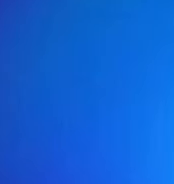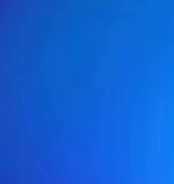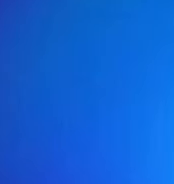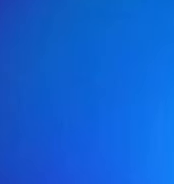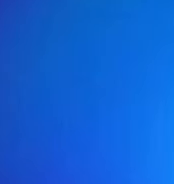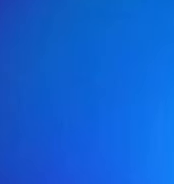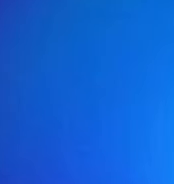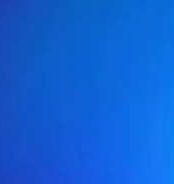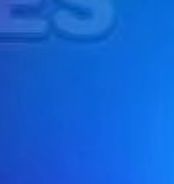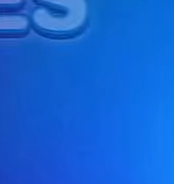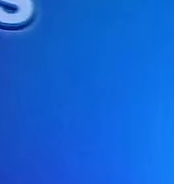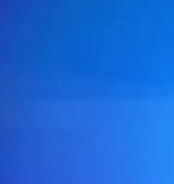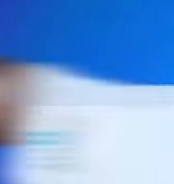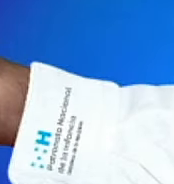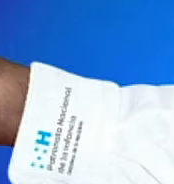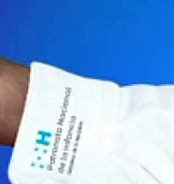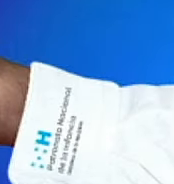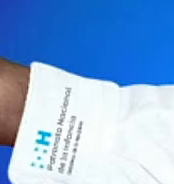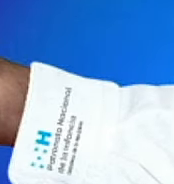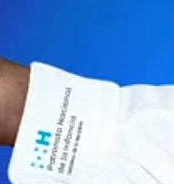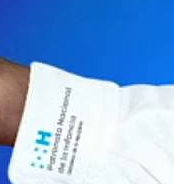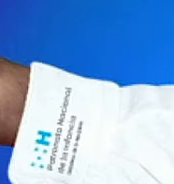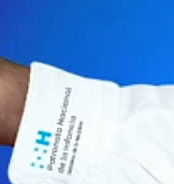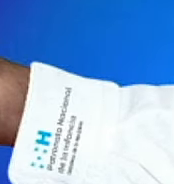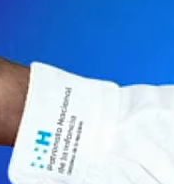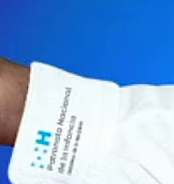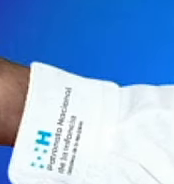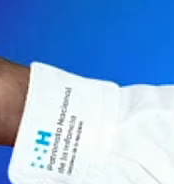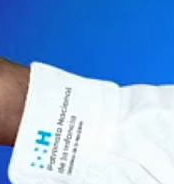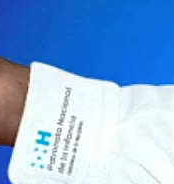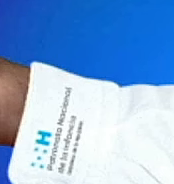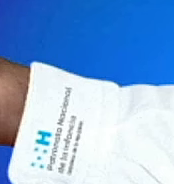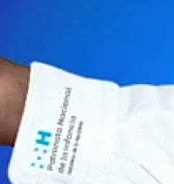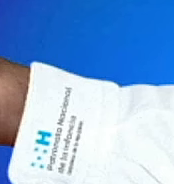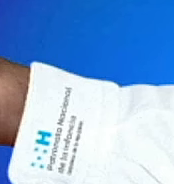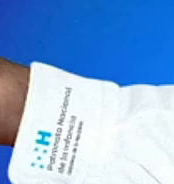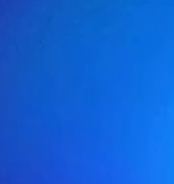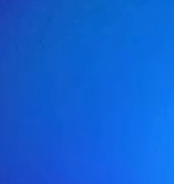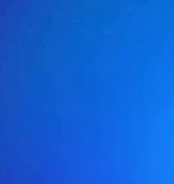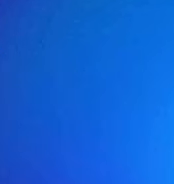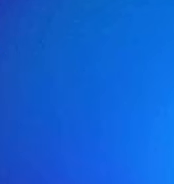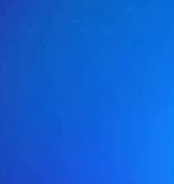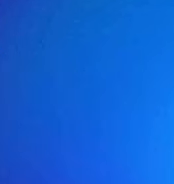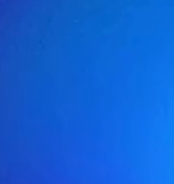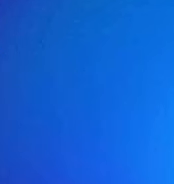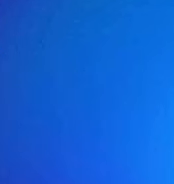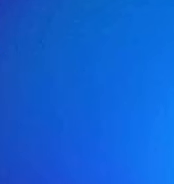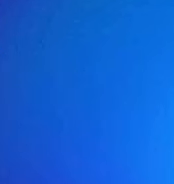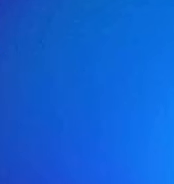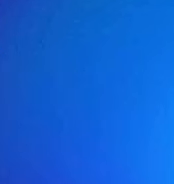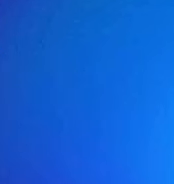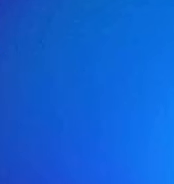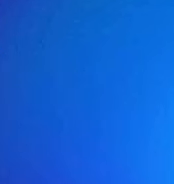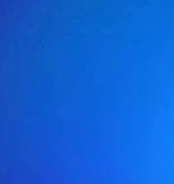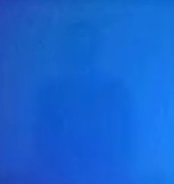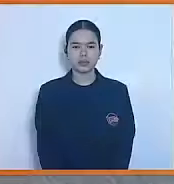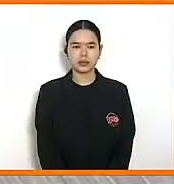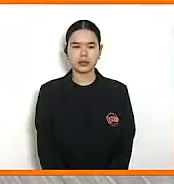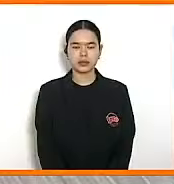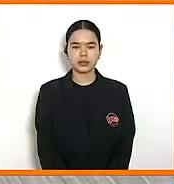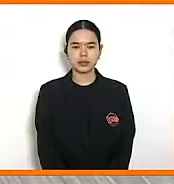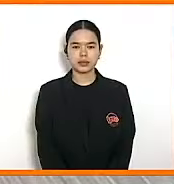emoción, mucha suerte tendré. Bienvenidos al sorteo Loto. ¡Loto! ¡Te cambia la vida!